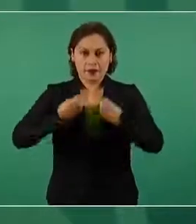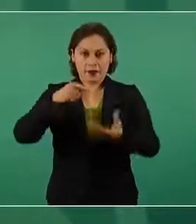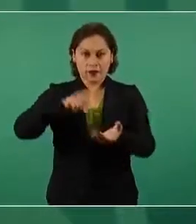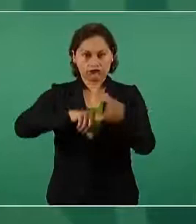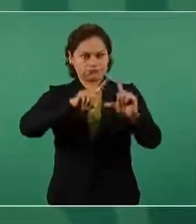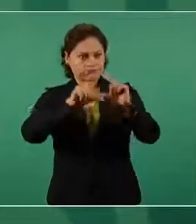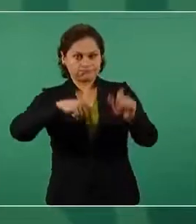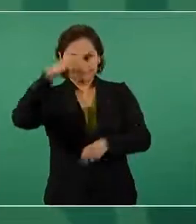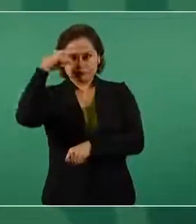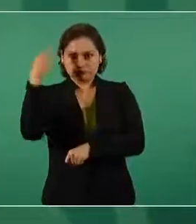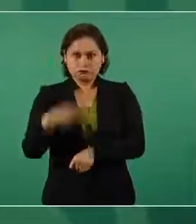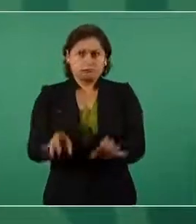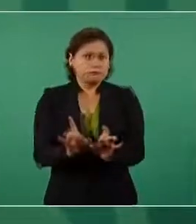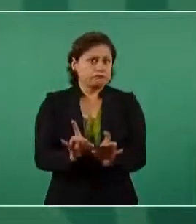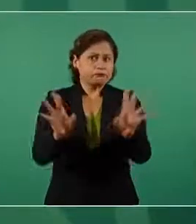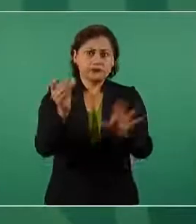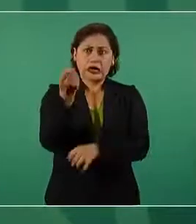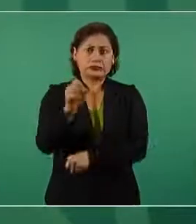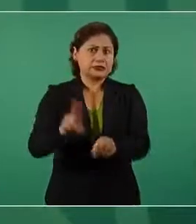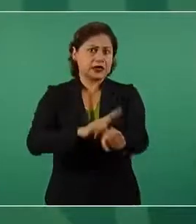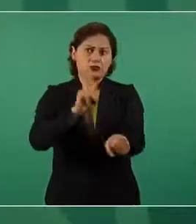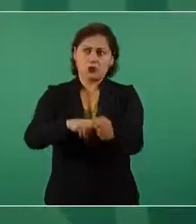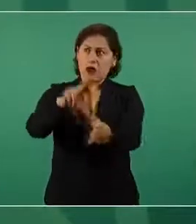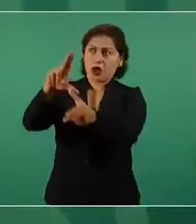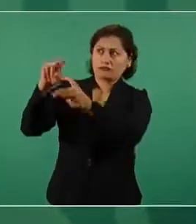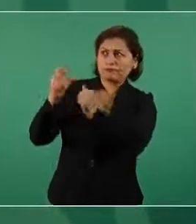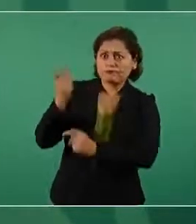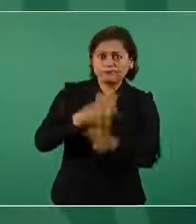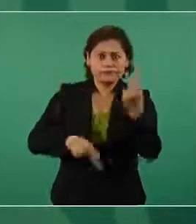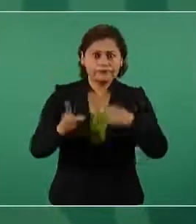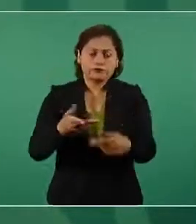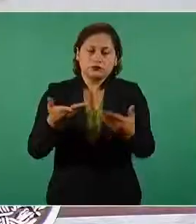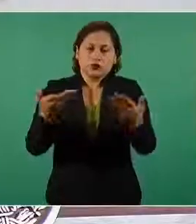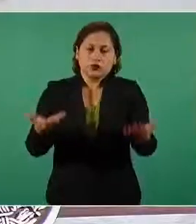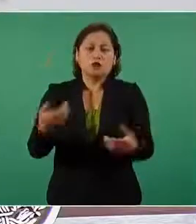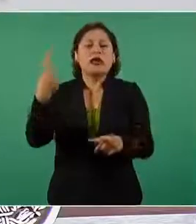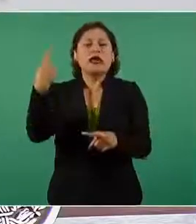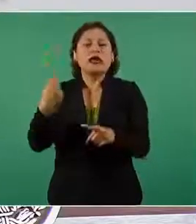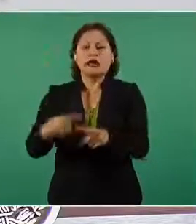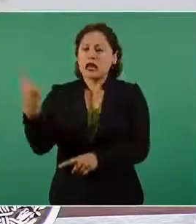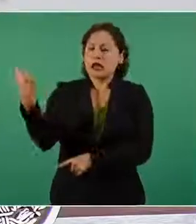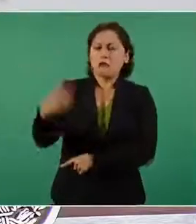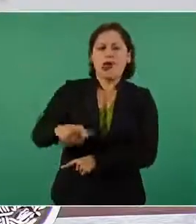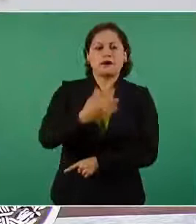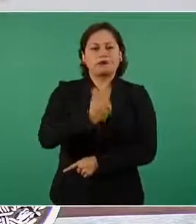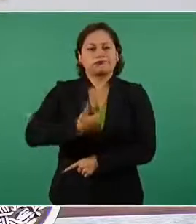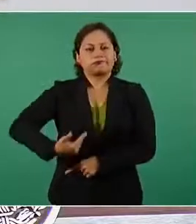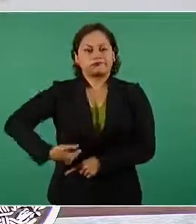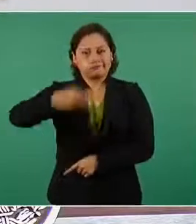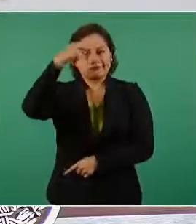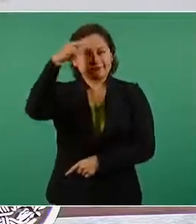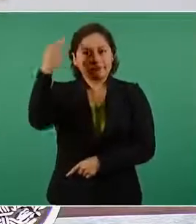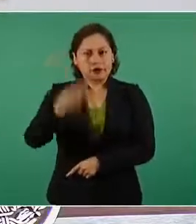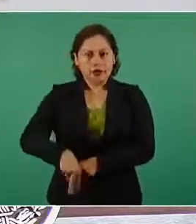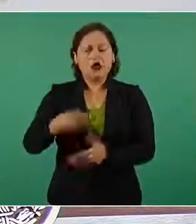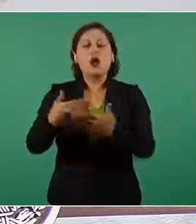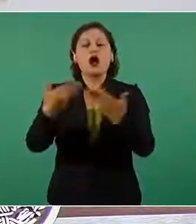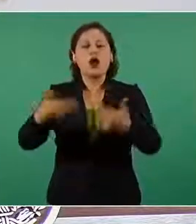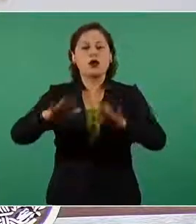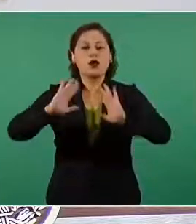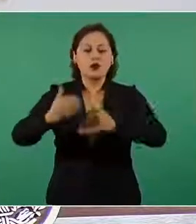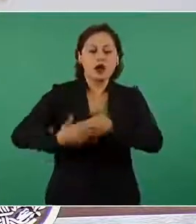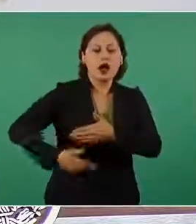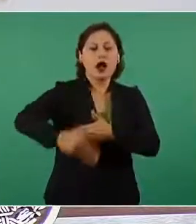fenómeno natural. Por instrucciones del señor presidente de México, se está impulsando un plan de apoyo a